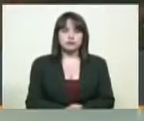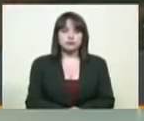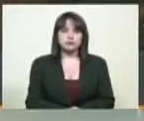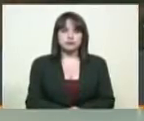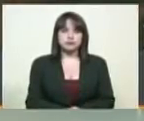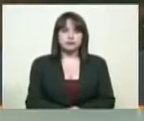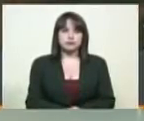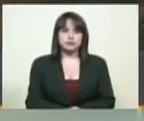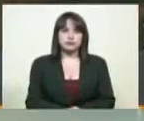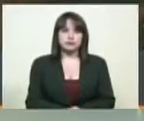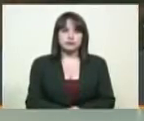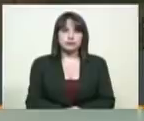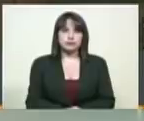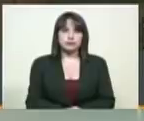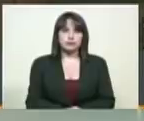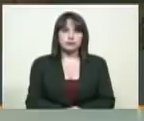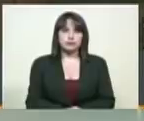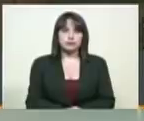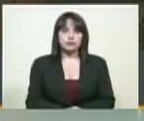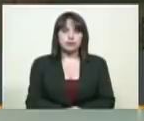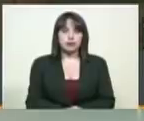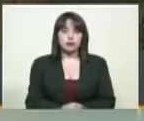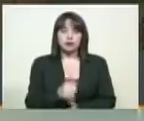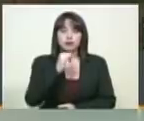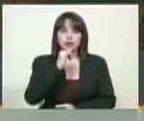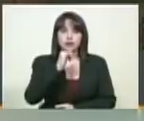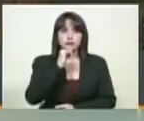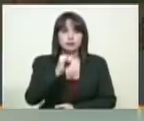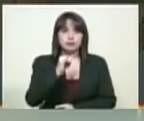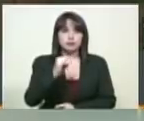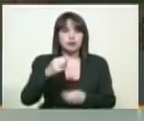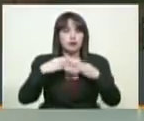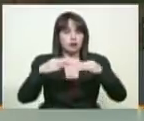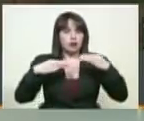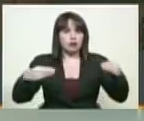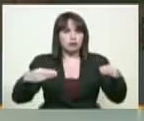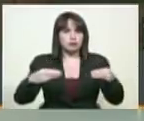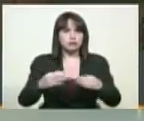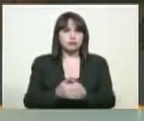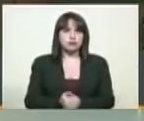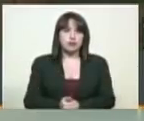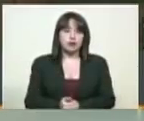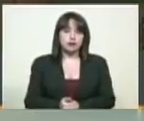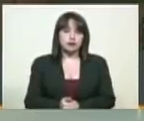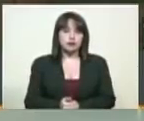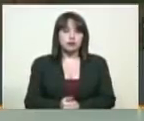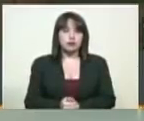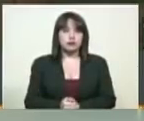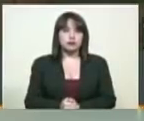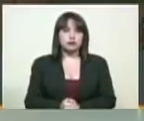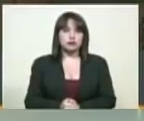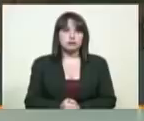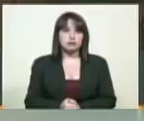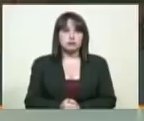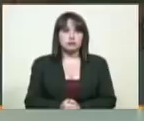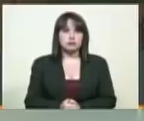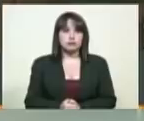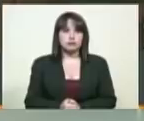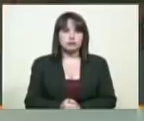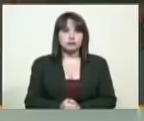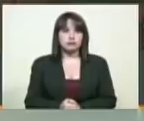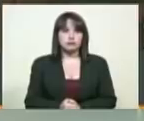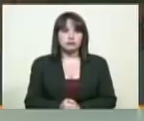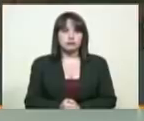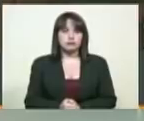para ir a resolver los problemas del transporte público muy importante yo diría que si